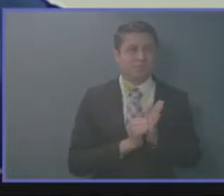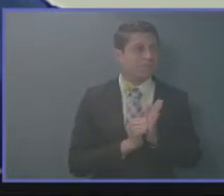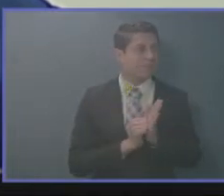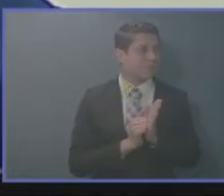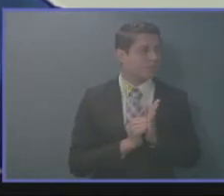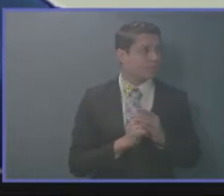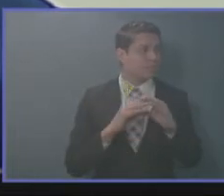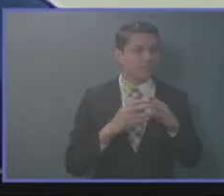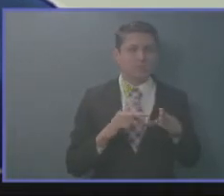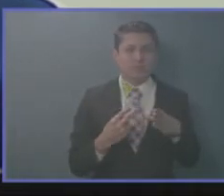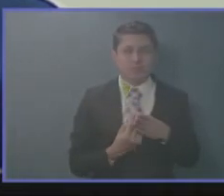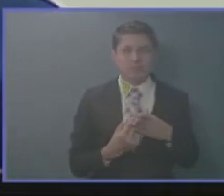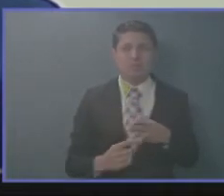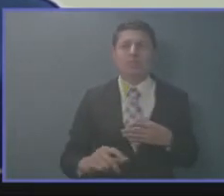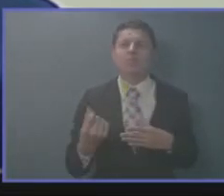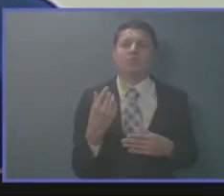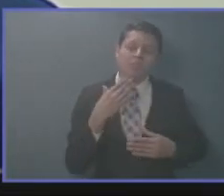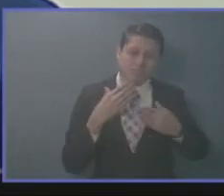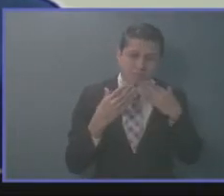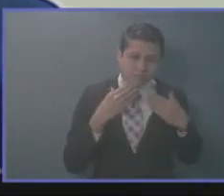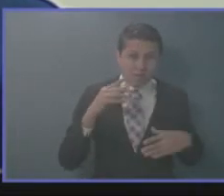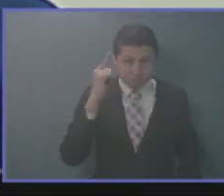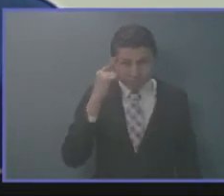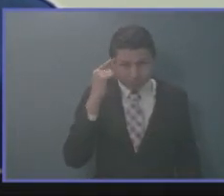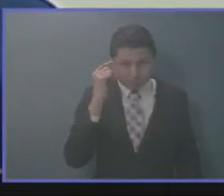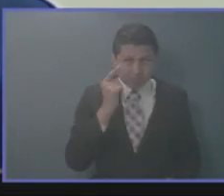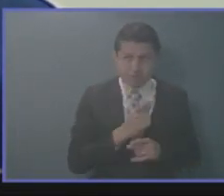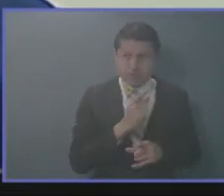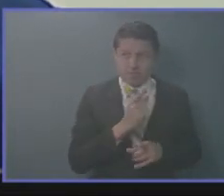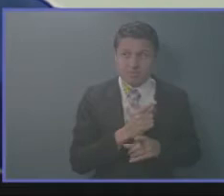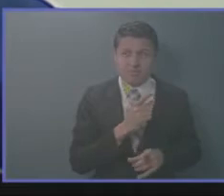la comisión que suscribe considera procedente